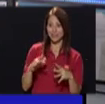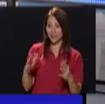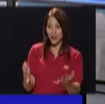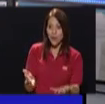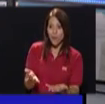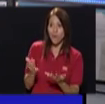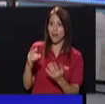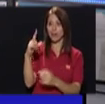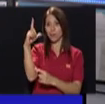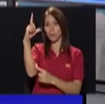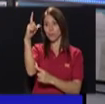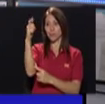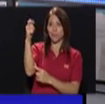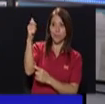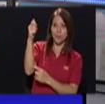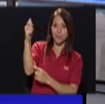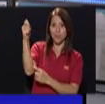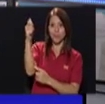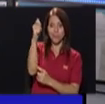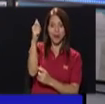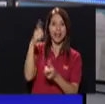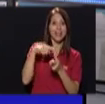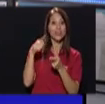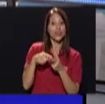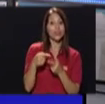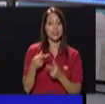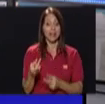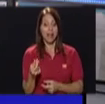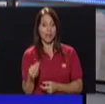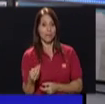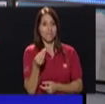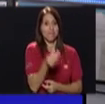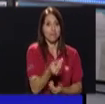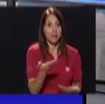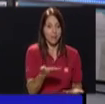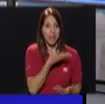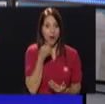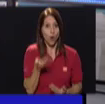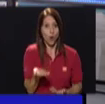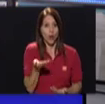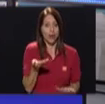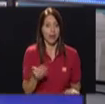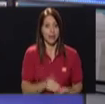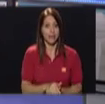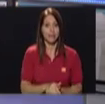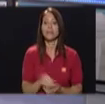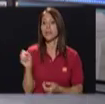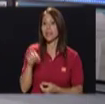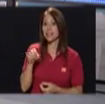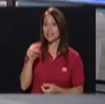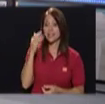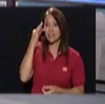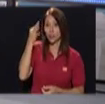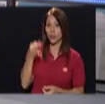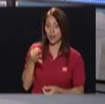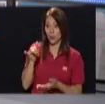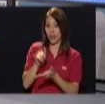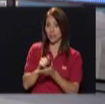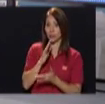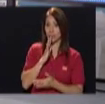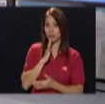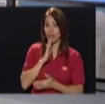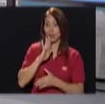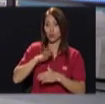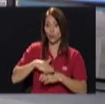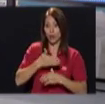por ende pues la propina sea mejor. Sí. Yo creo que también en espacios, sí, de acuerdo con lo que estamos hablando,